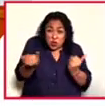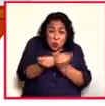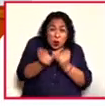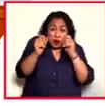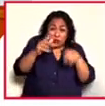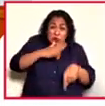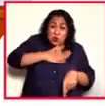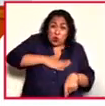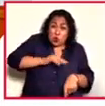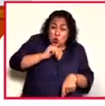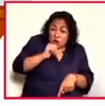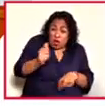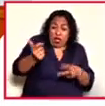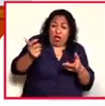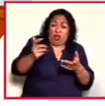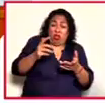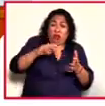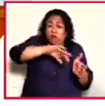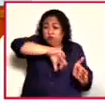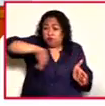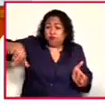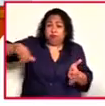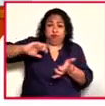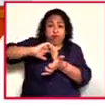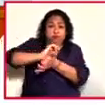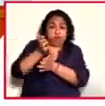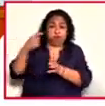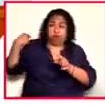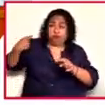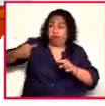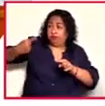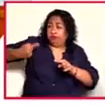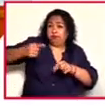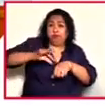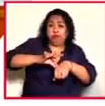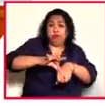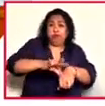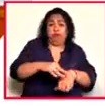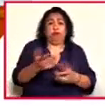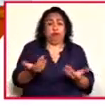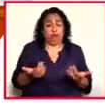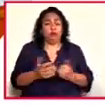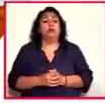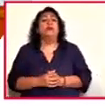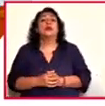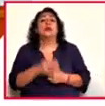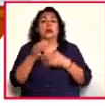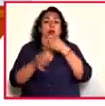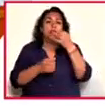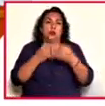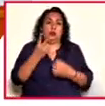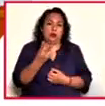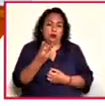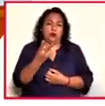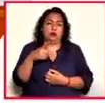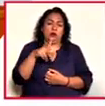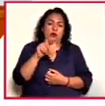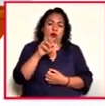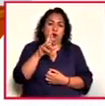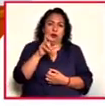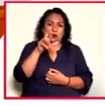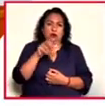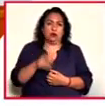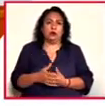y la discriminación que hemos vivido hasta hoy en día. Noticias 22, Karen Rivera.